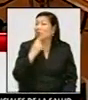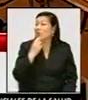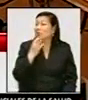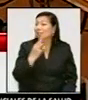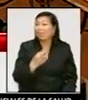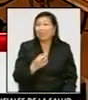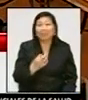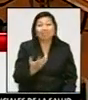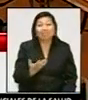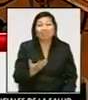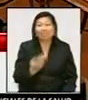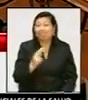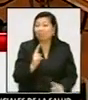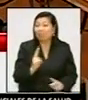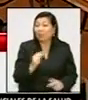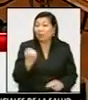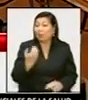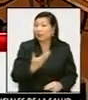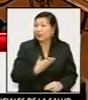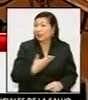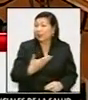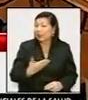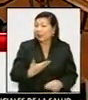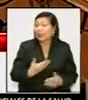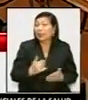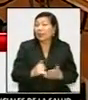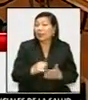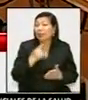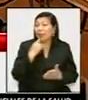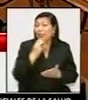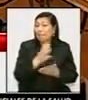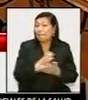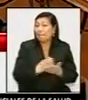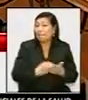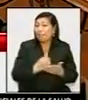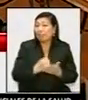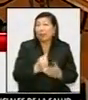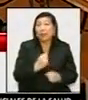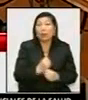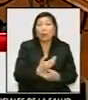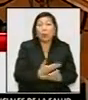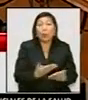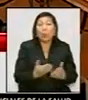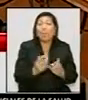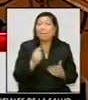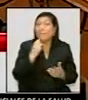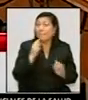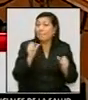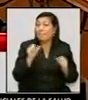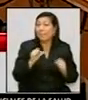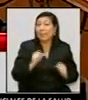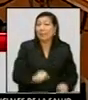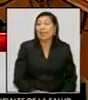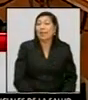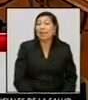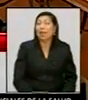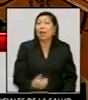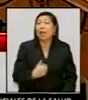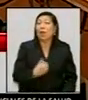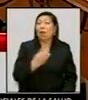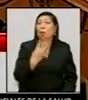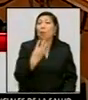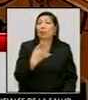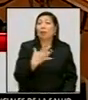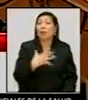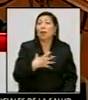la afirmación de la observación del Poder Ejecutivo que se estaría reduciendo la tasa de desempleo que perjudica a los mayores de